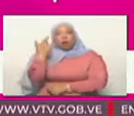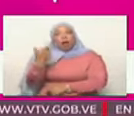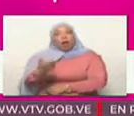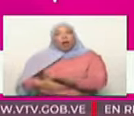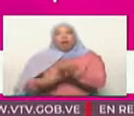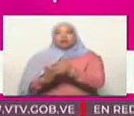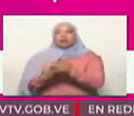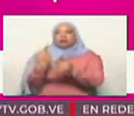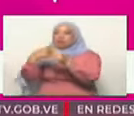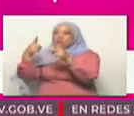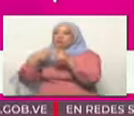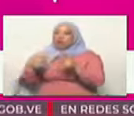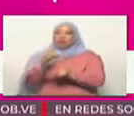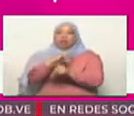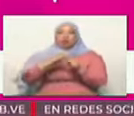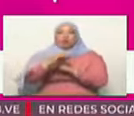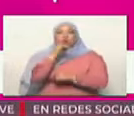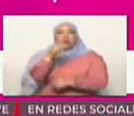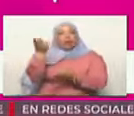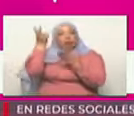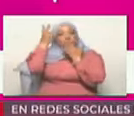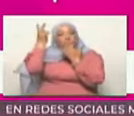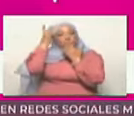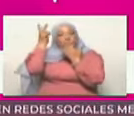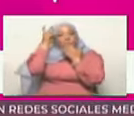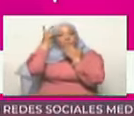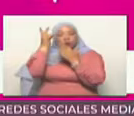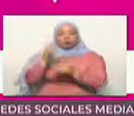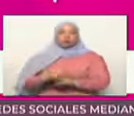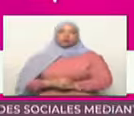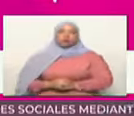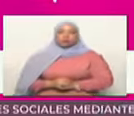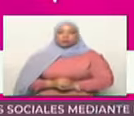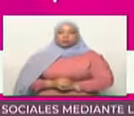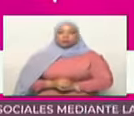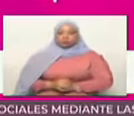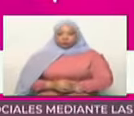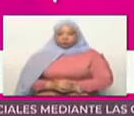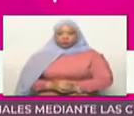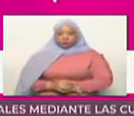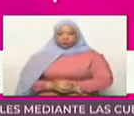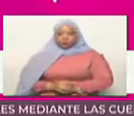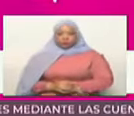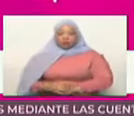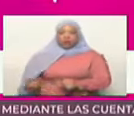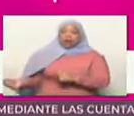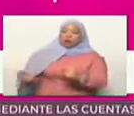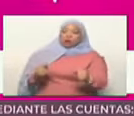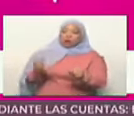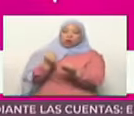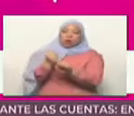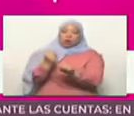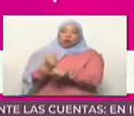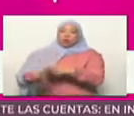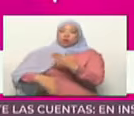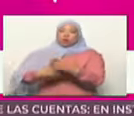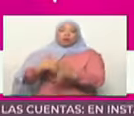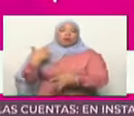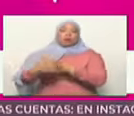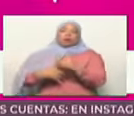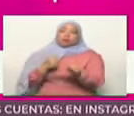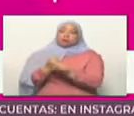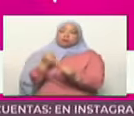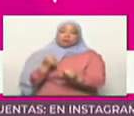esa diversidad cultural. Porque fíjese, presidente, parte del colonialismo se basó en crear una categoría